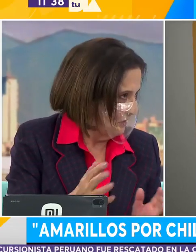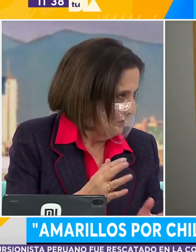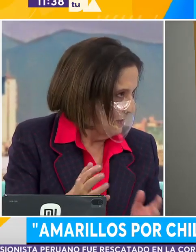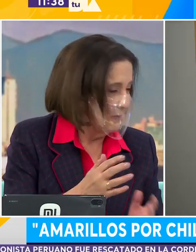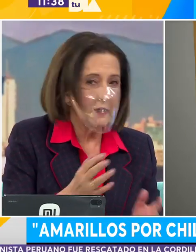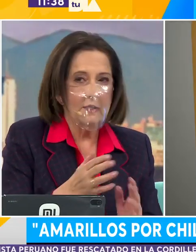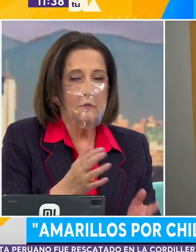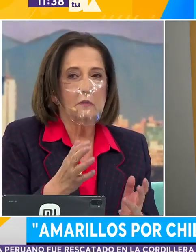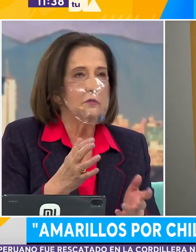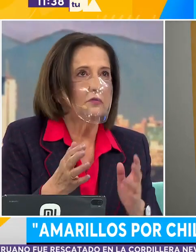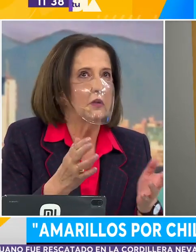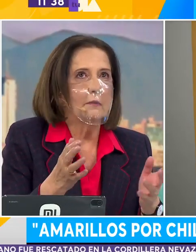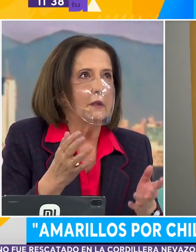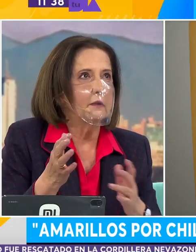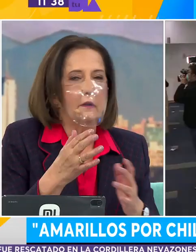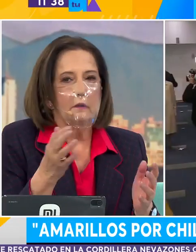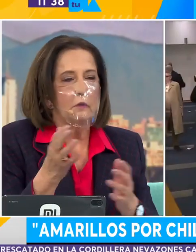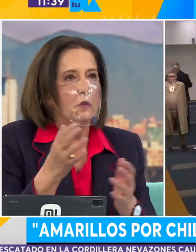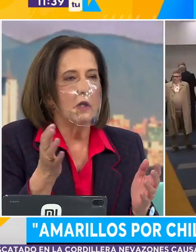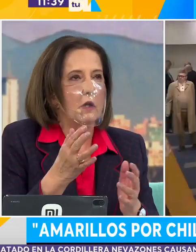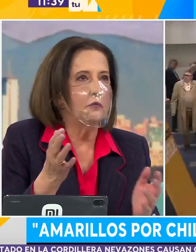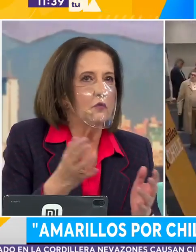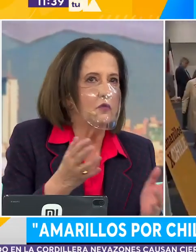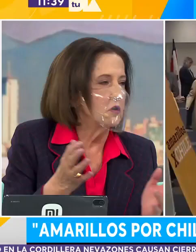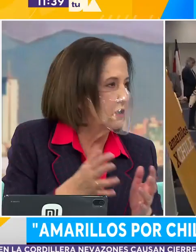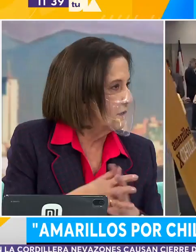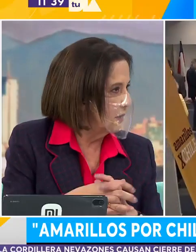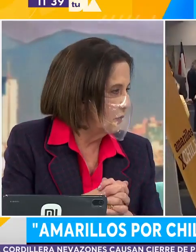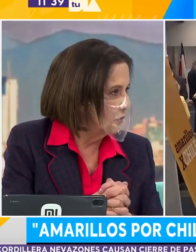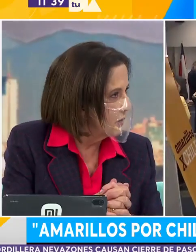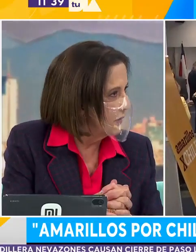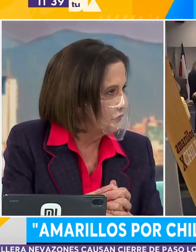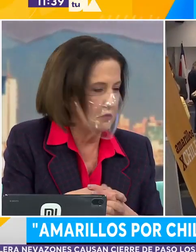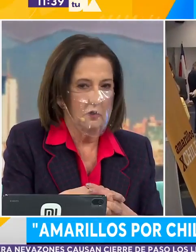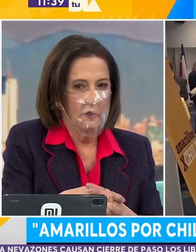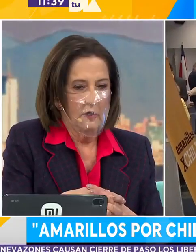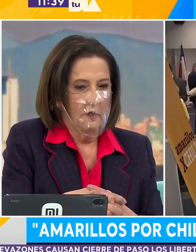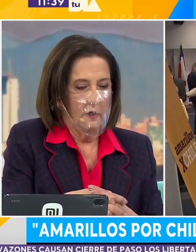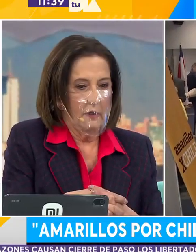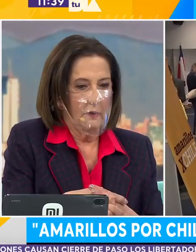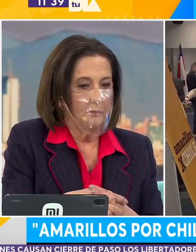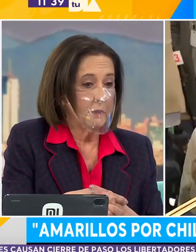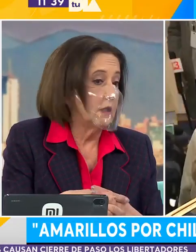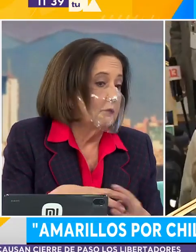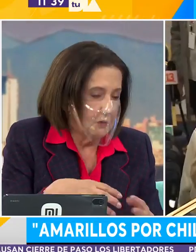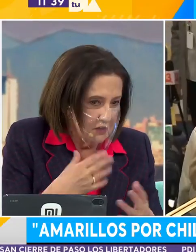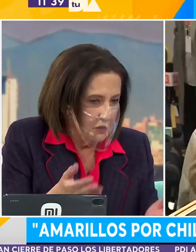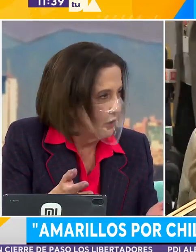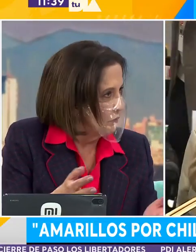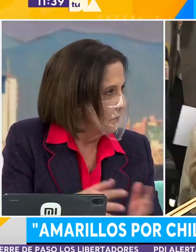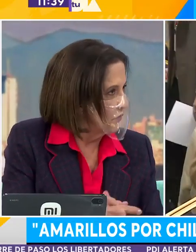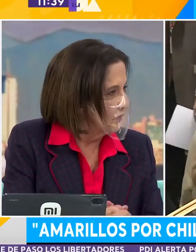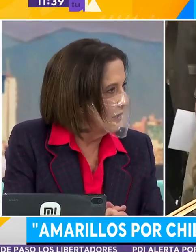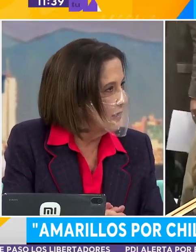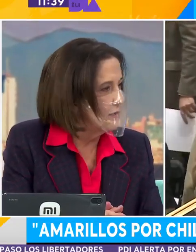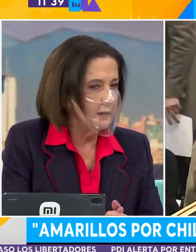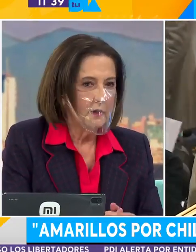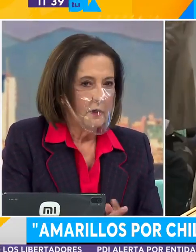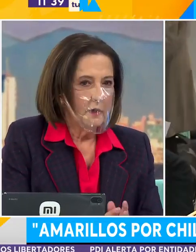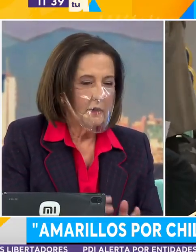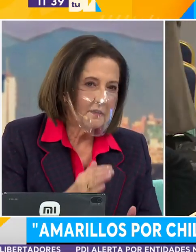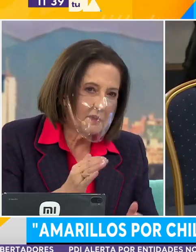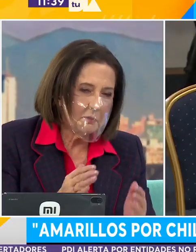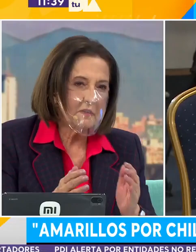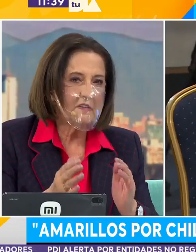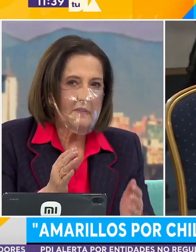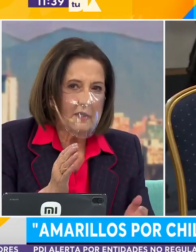contrapesos. Imaginémonos solamente una de las funciones del Congreso, que es, por cierto, la formación de leyes,